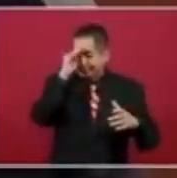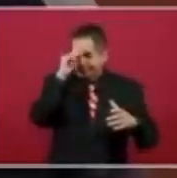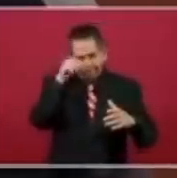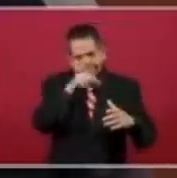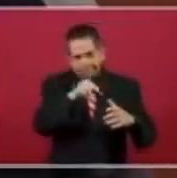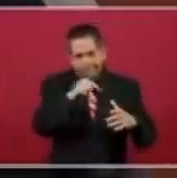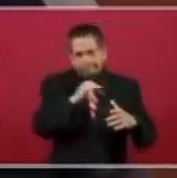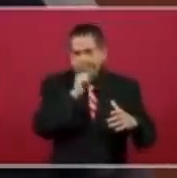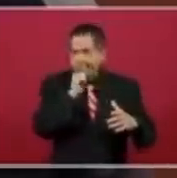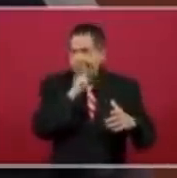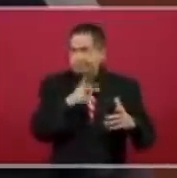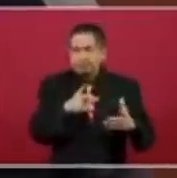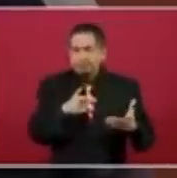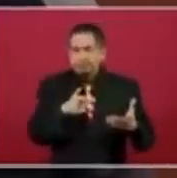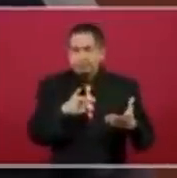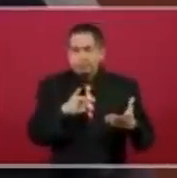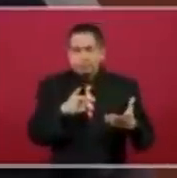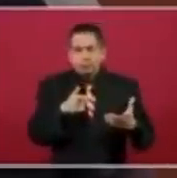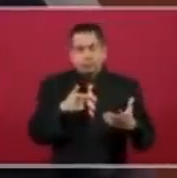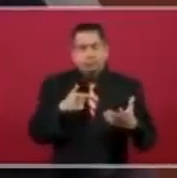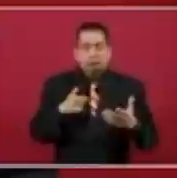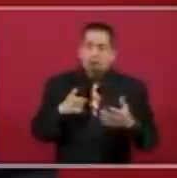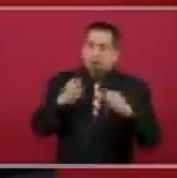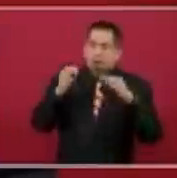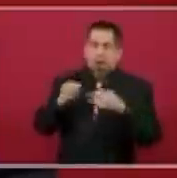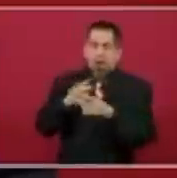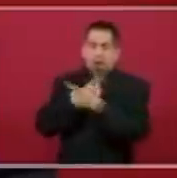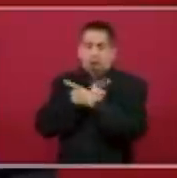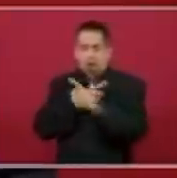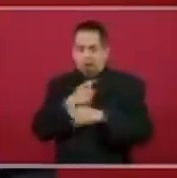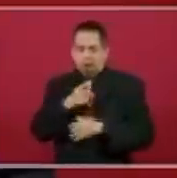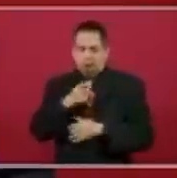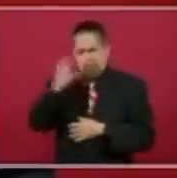tienen autoridad moral